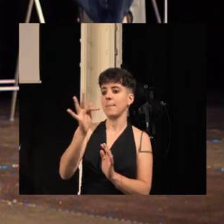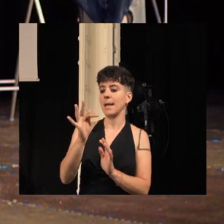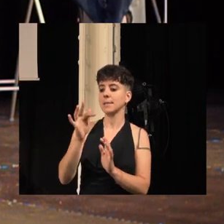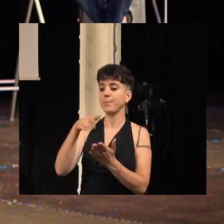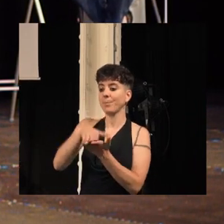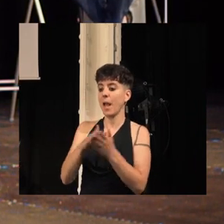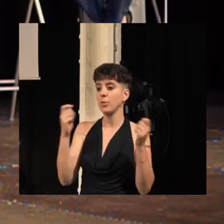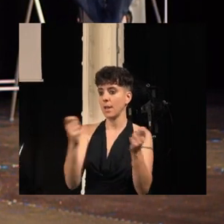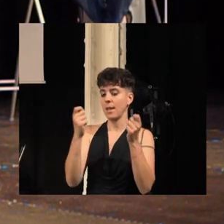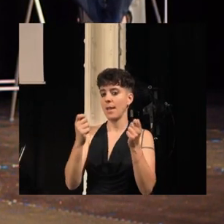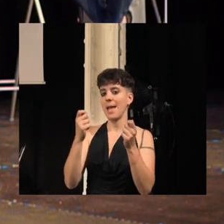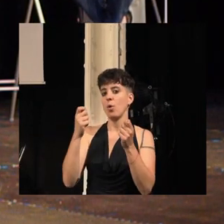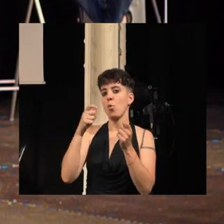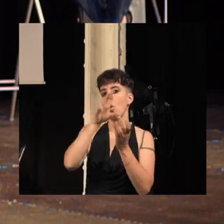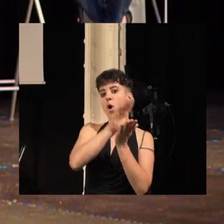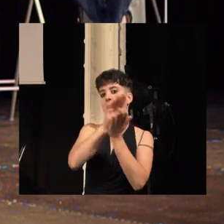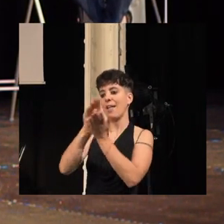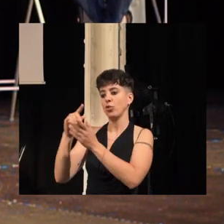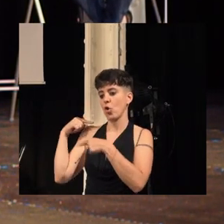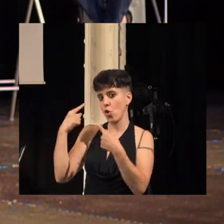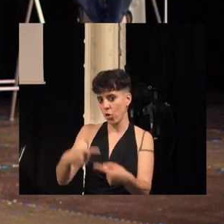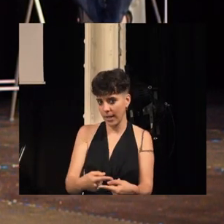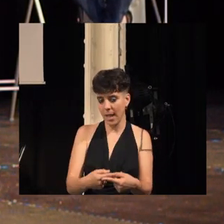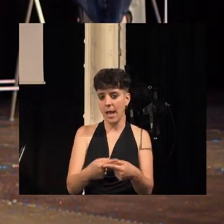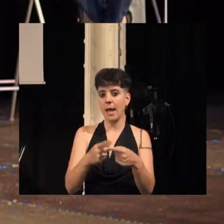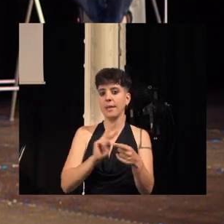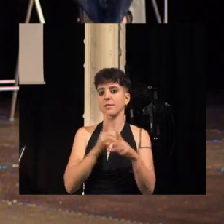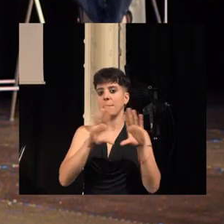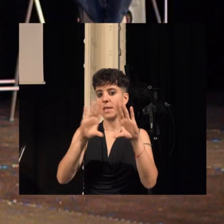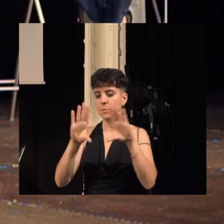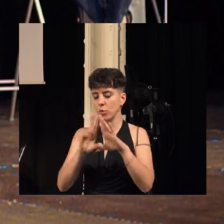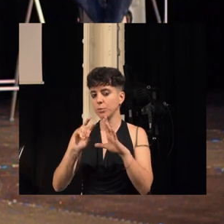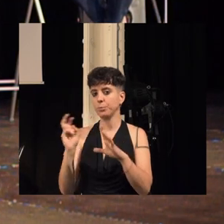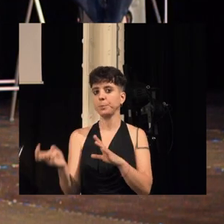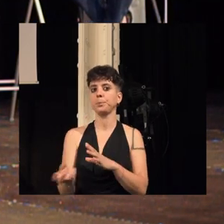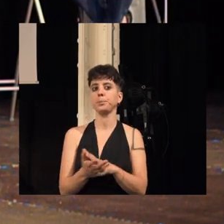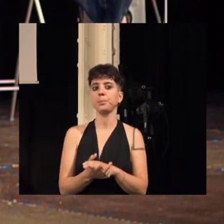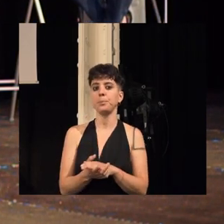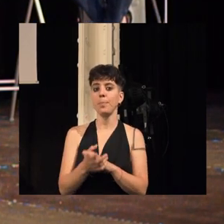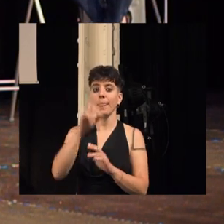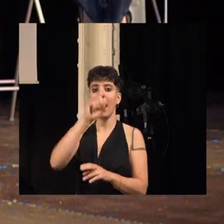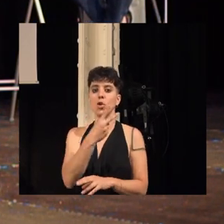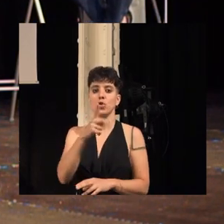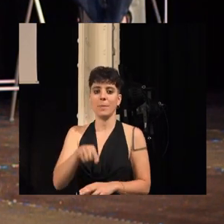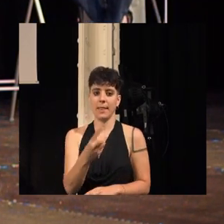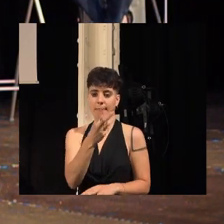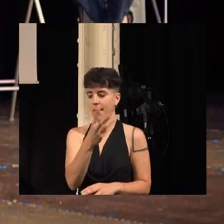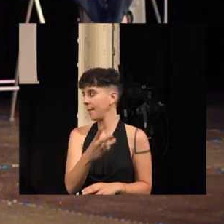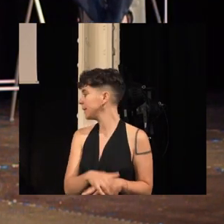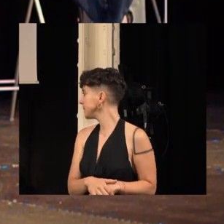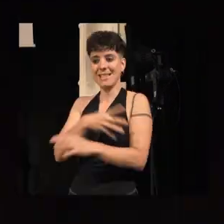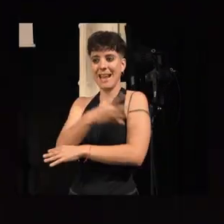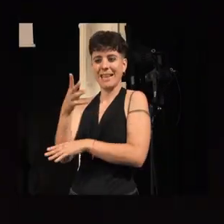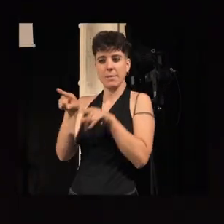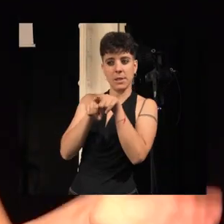la antología Transfeminismos, Epistemes, Fricciones y Flujos, del 2013. Pues nada, todo tuya la